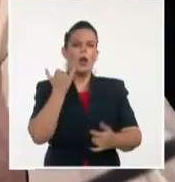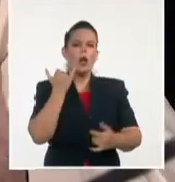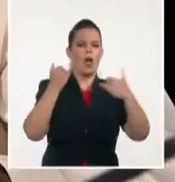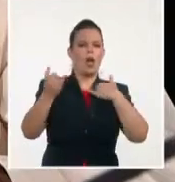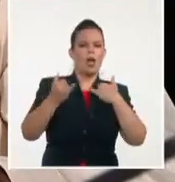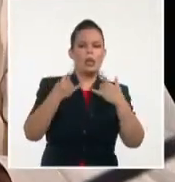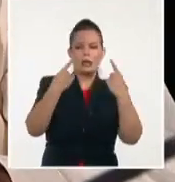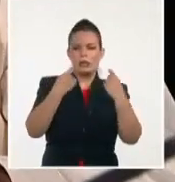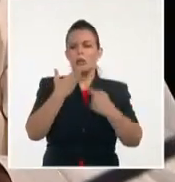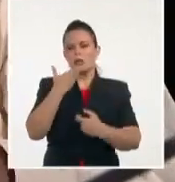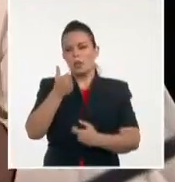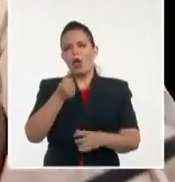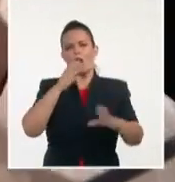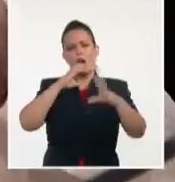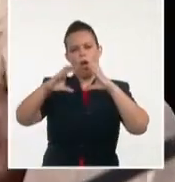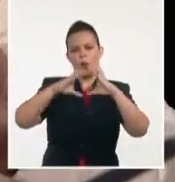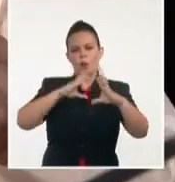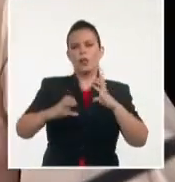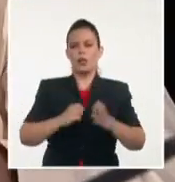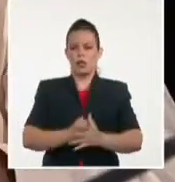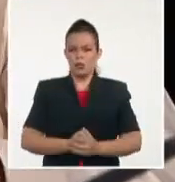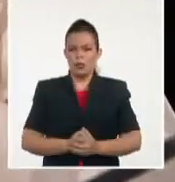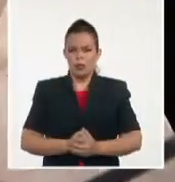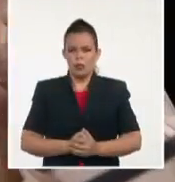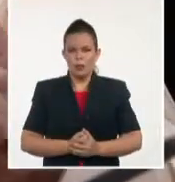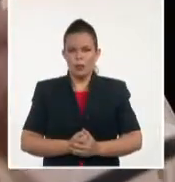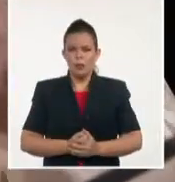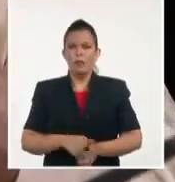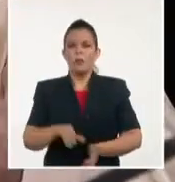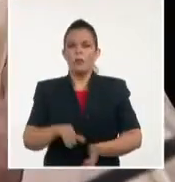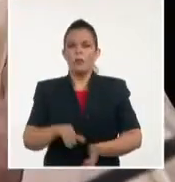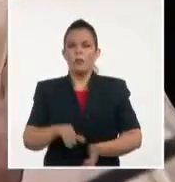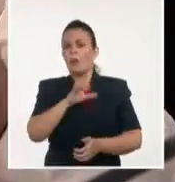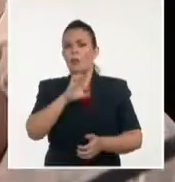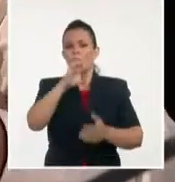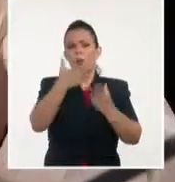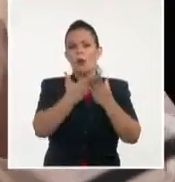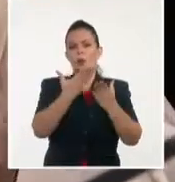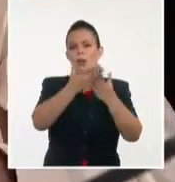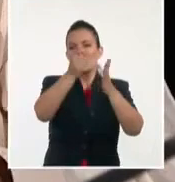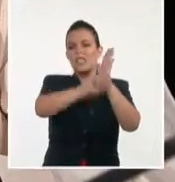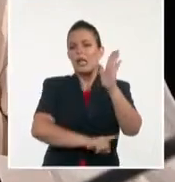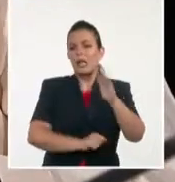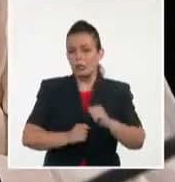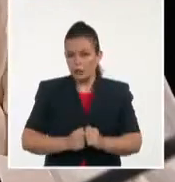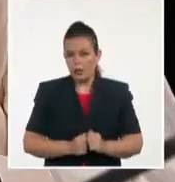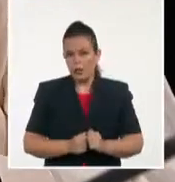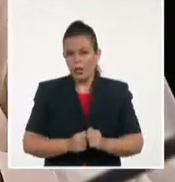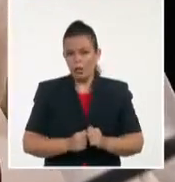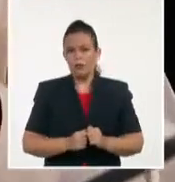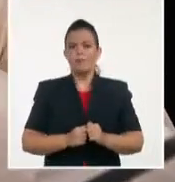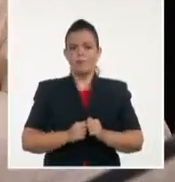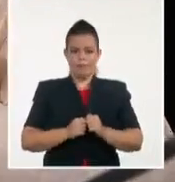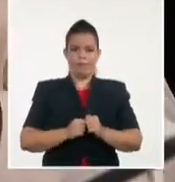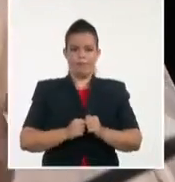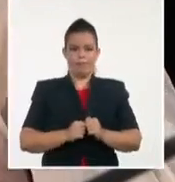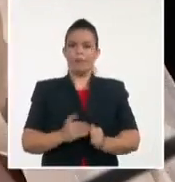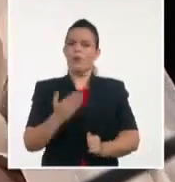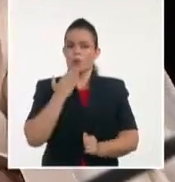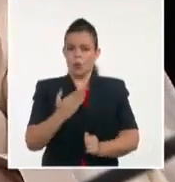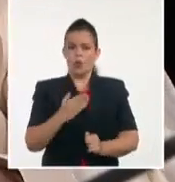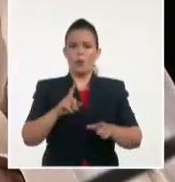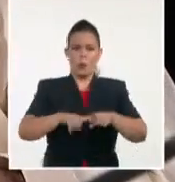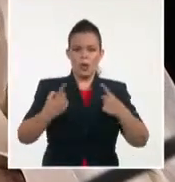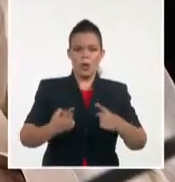impacto positivo, o incluso la Unión Nacional Eléctrica, el Ministerio de Energía, pero en particular la Unión Nacional Eléctrica, que nos da la